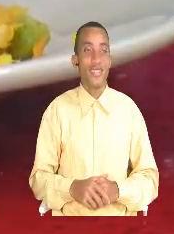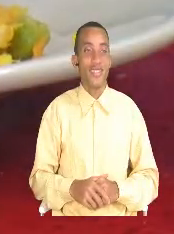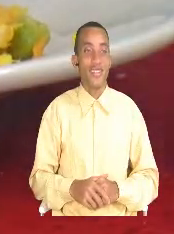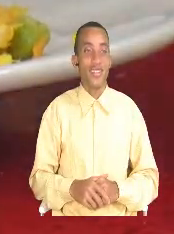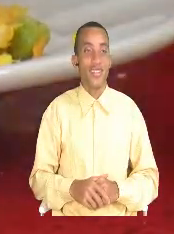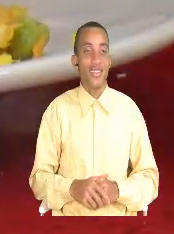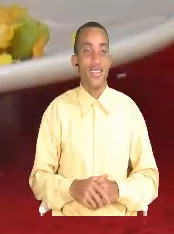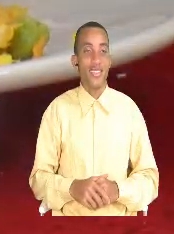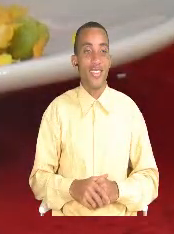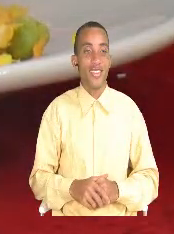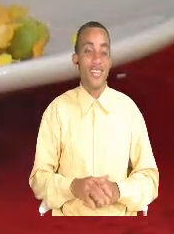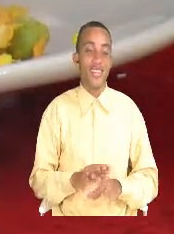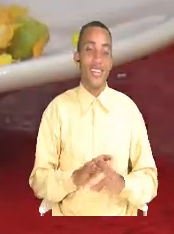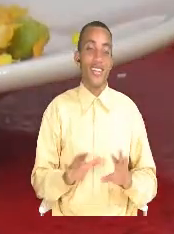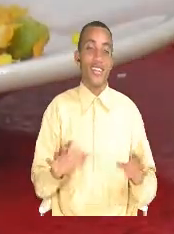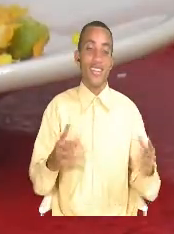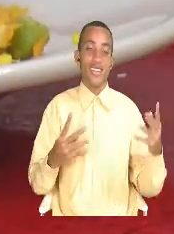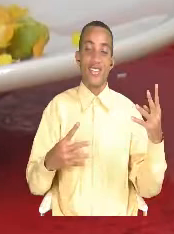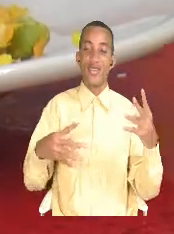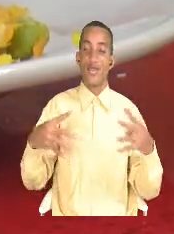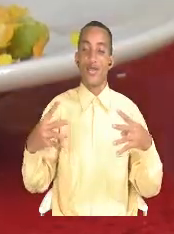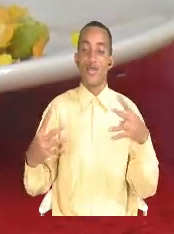está. Se traslada uno con esos ritmos.